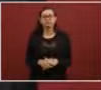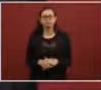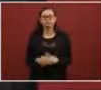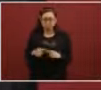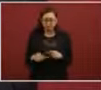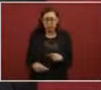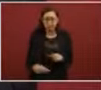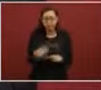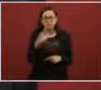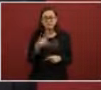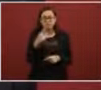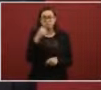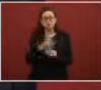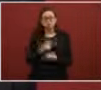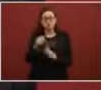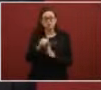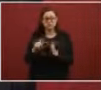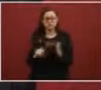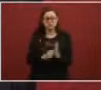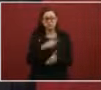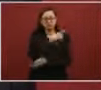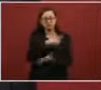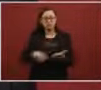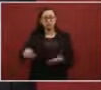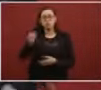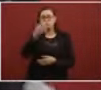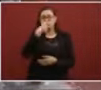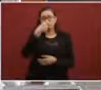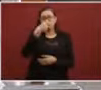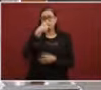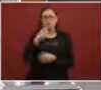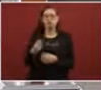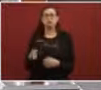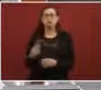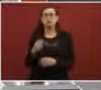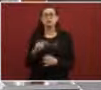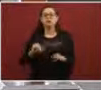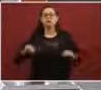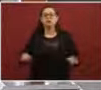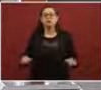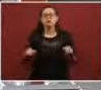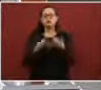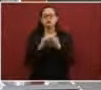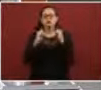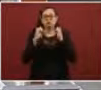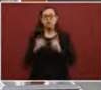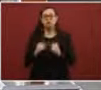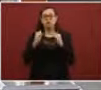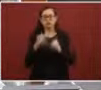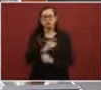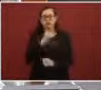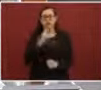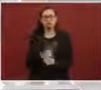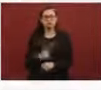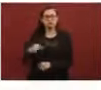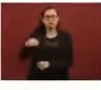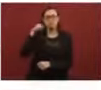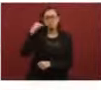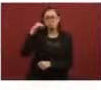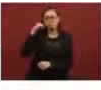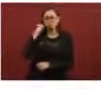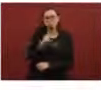este primer semestre, el Instituto de Seguridad Social del Estado de Tabasco no ha podido